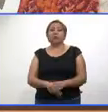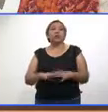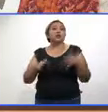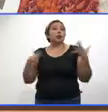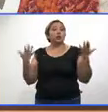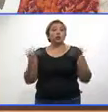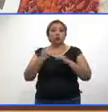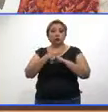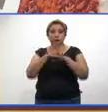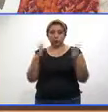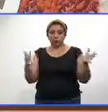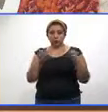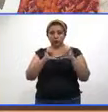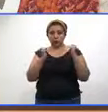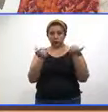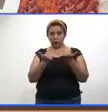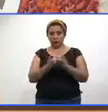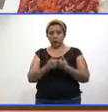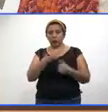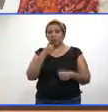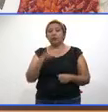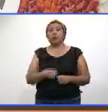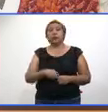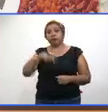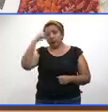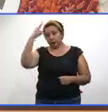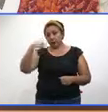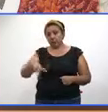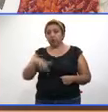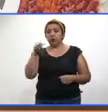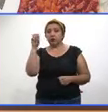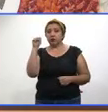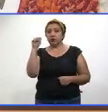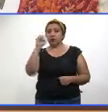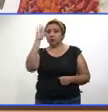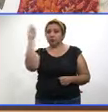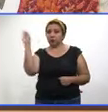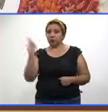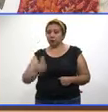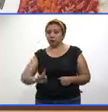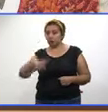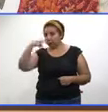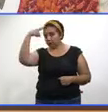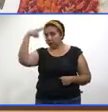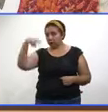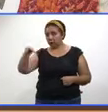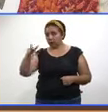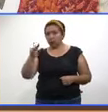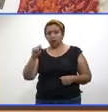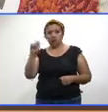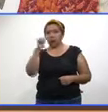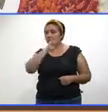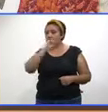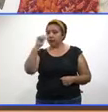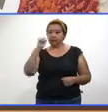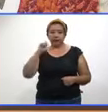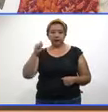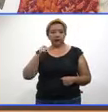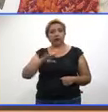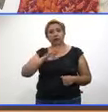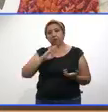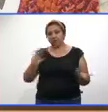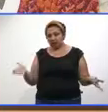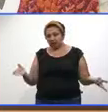Según información de la Asociación Dental Mexicana, un 60% de mexicanos no se cepilla adecuadamente